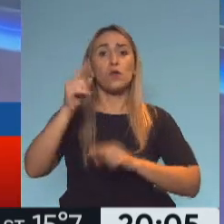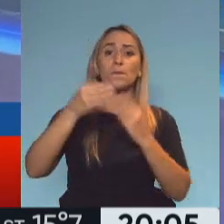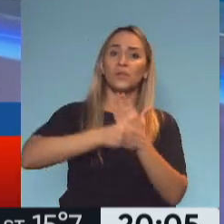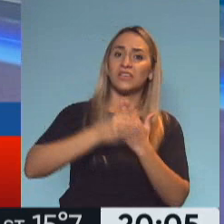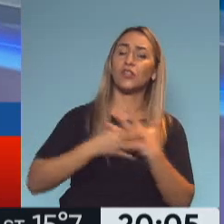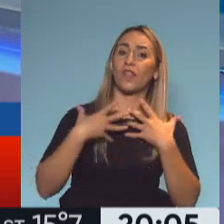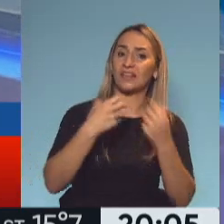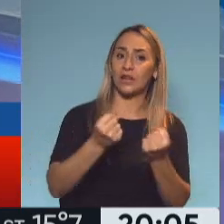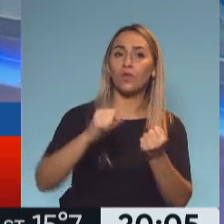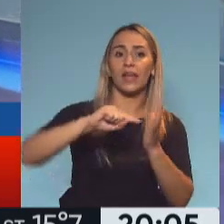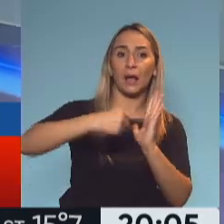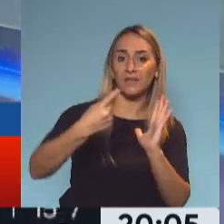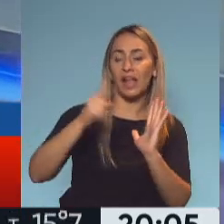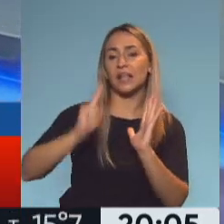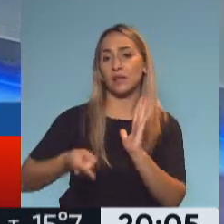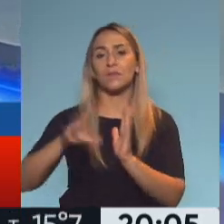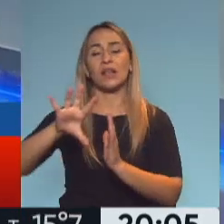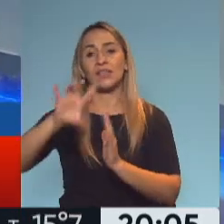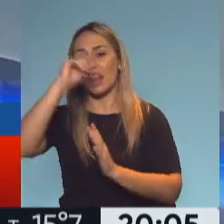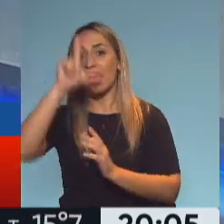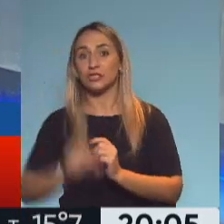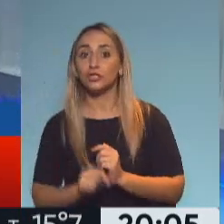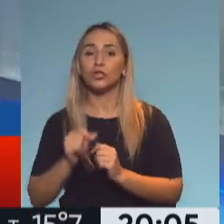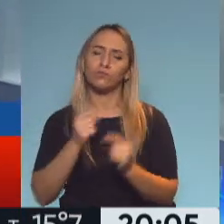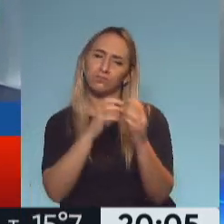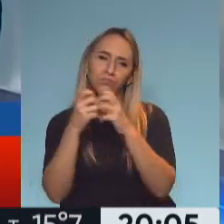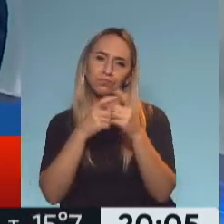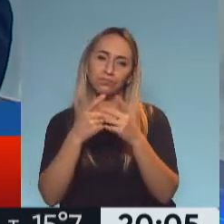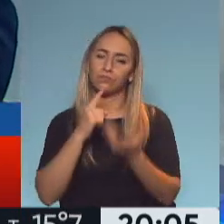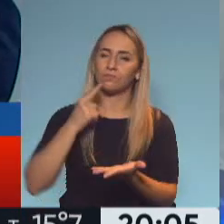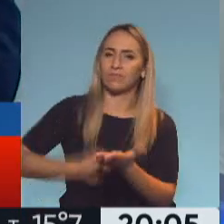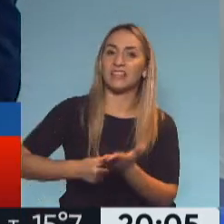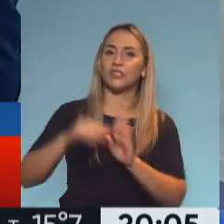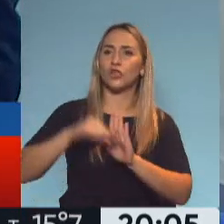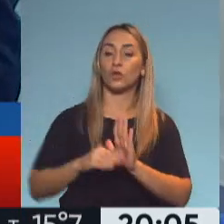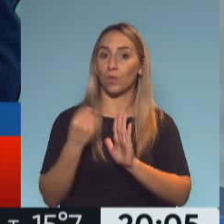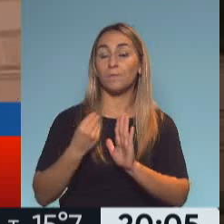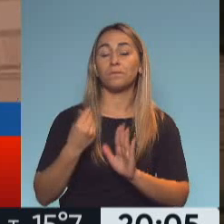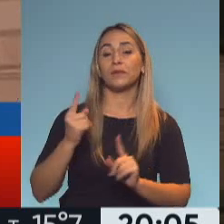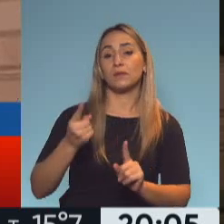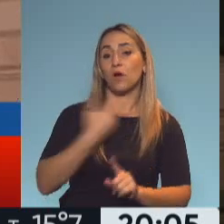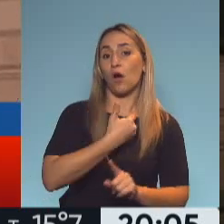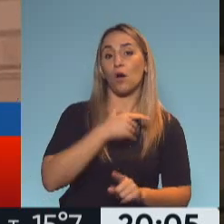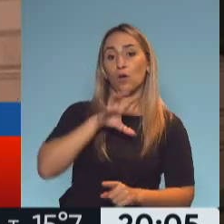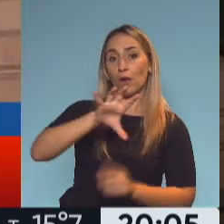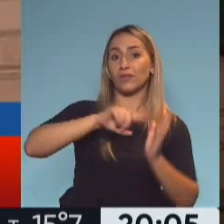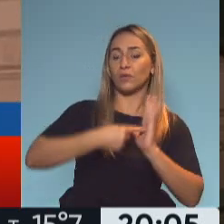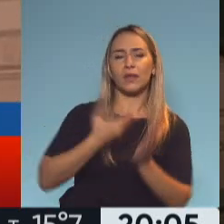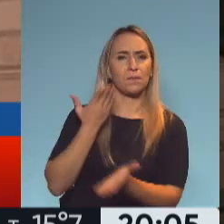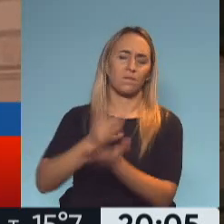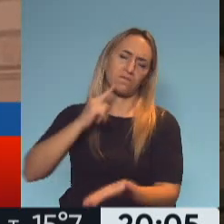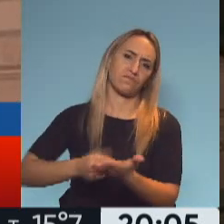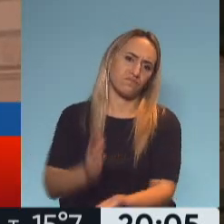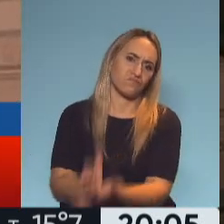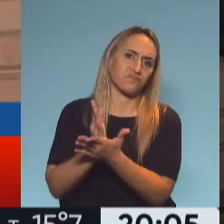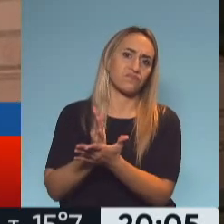de ciudad y nación, y van a evaluar las medidas. El gobierno está entre la medida dura que pide la provincia de Buenos Aires